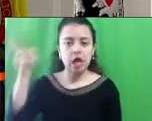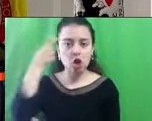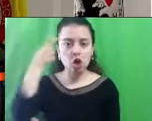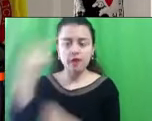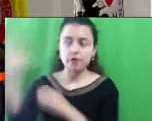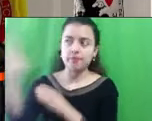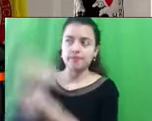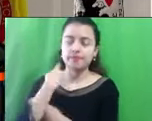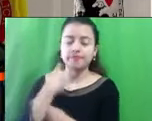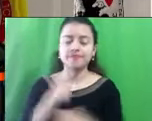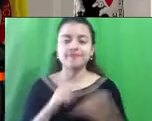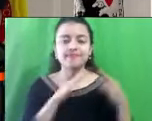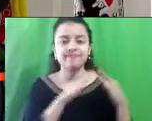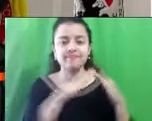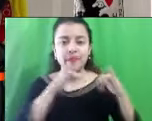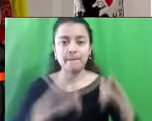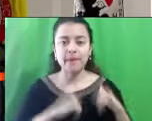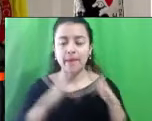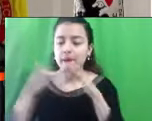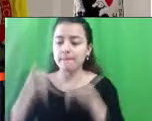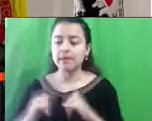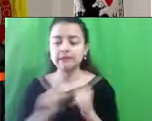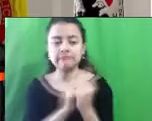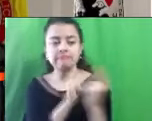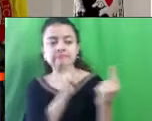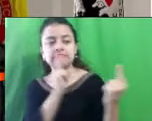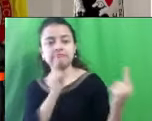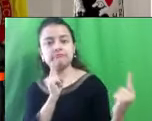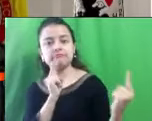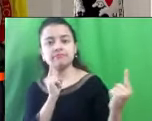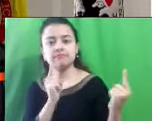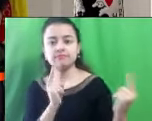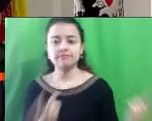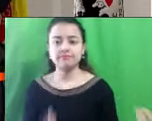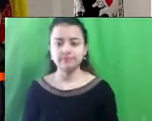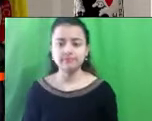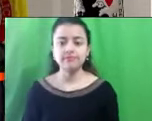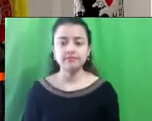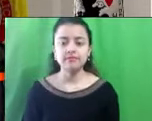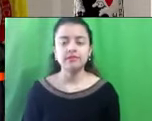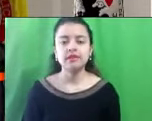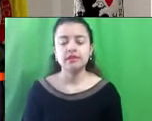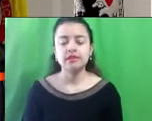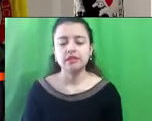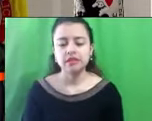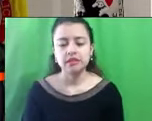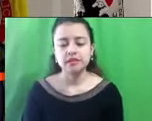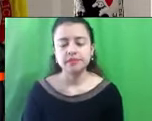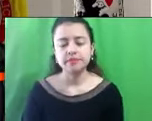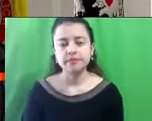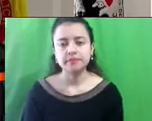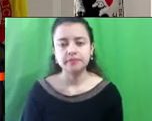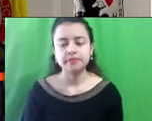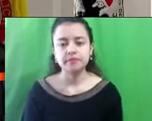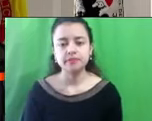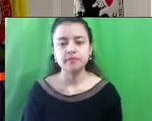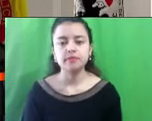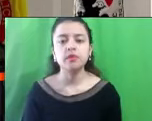que impedían que este tipo de eventos se pudieran realizar. Eso también durante el transcurso del